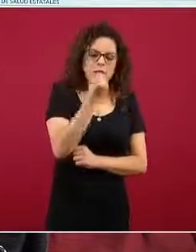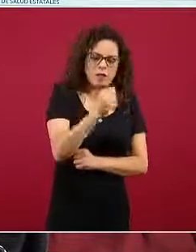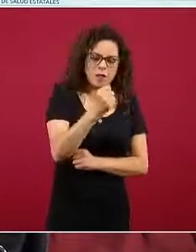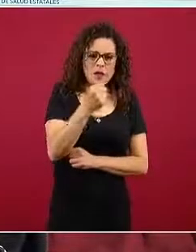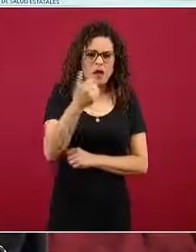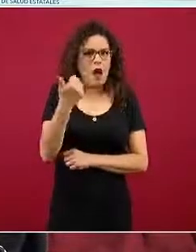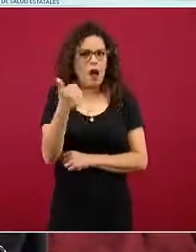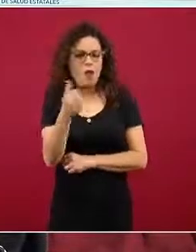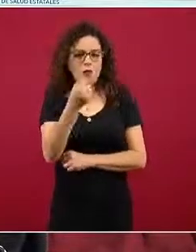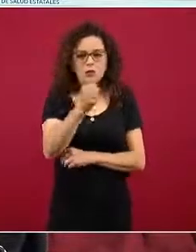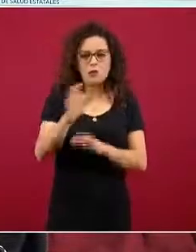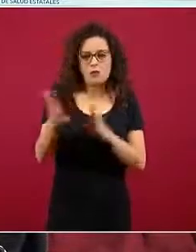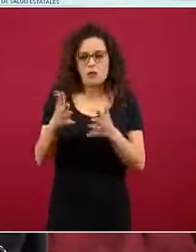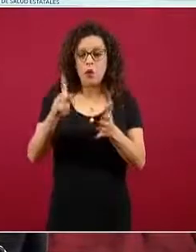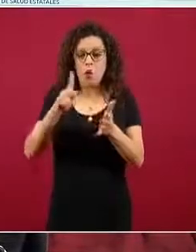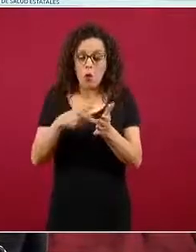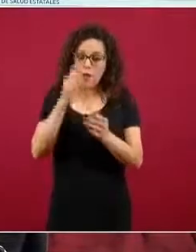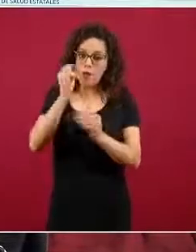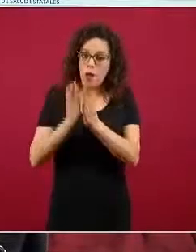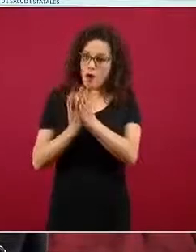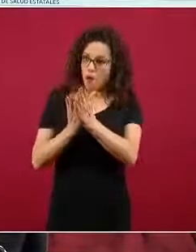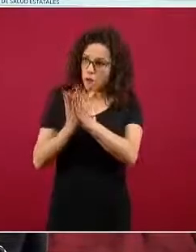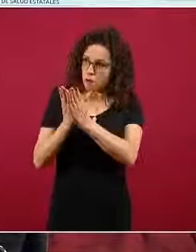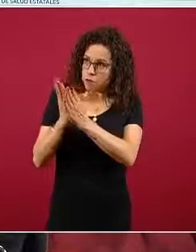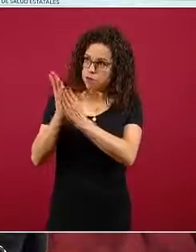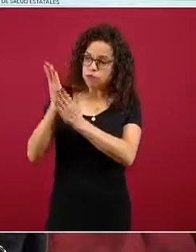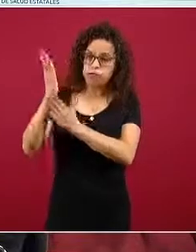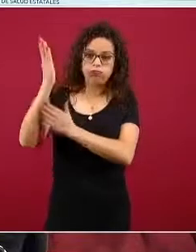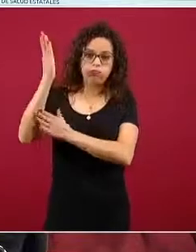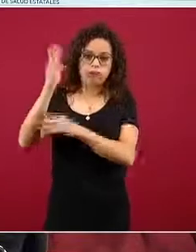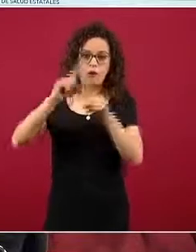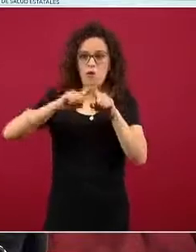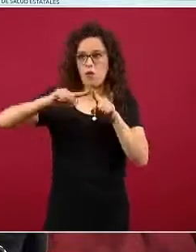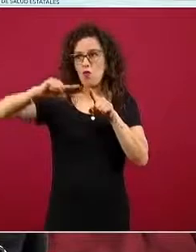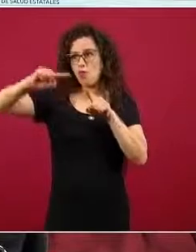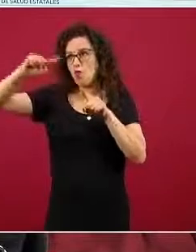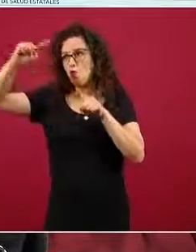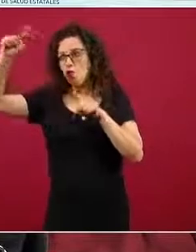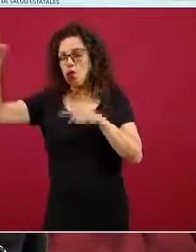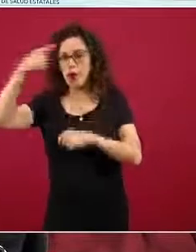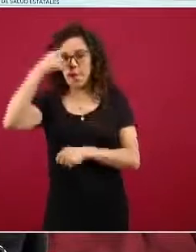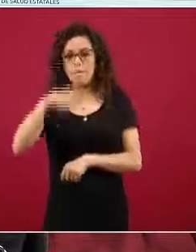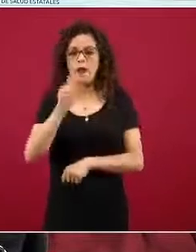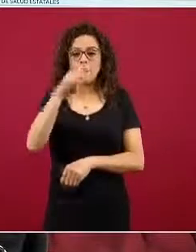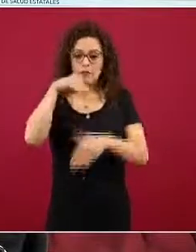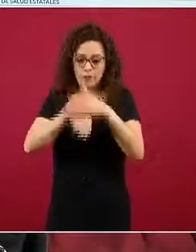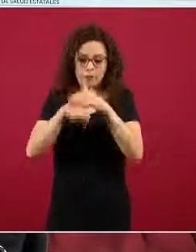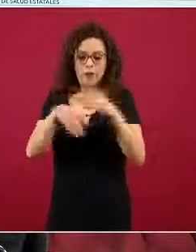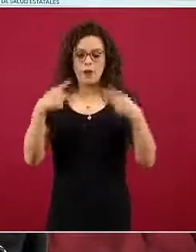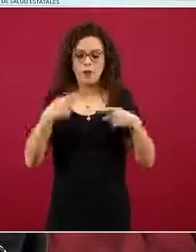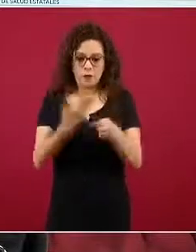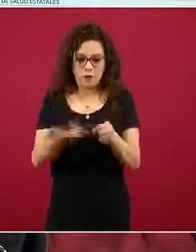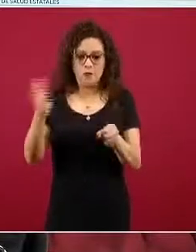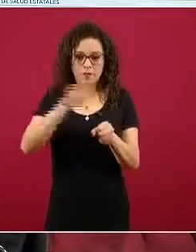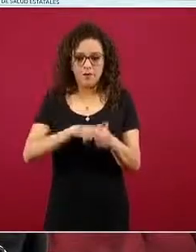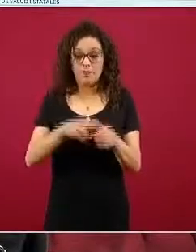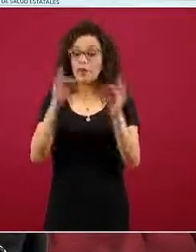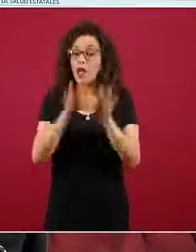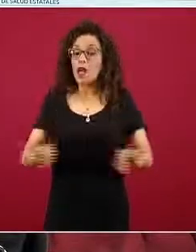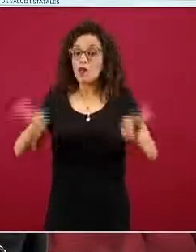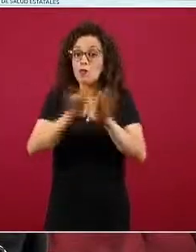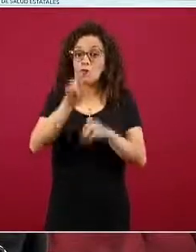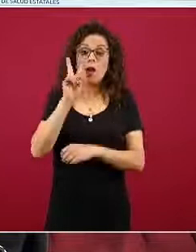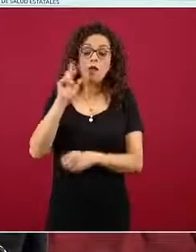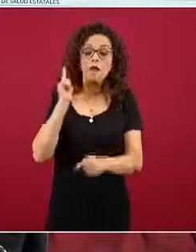septiembre empezó este incremento en las hospitalizaciones. Es importante entender que aquí estamos mostrando tres líneas. Una línea que